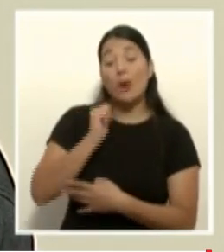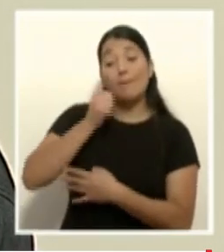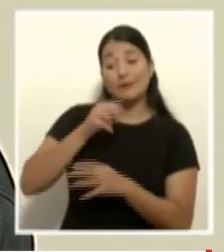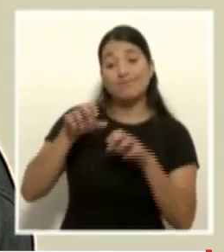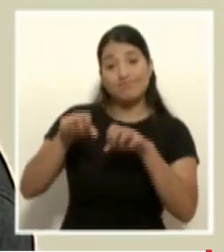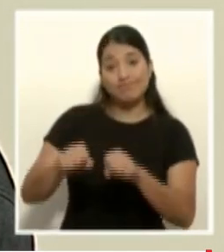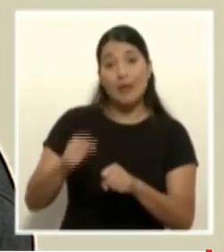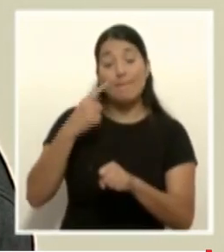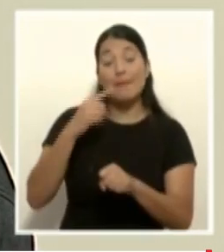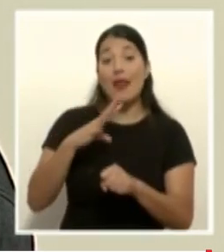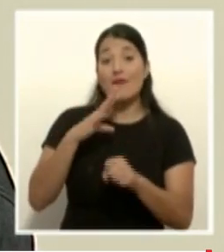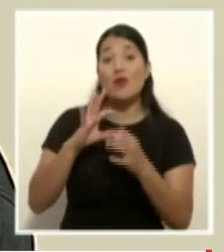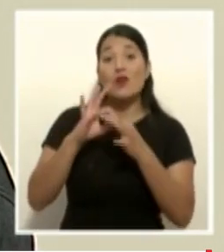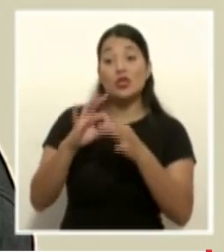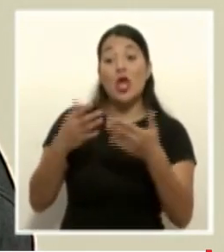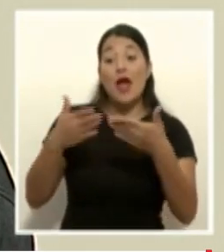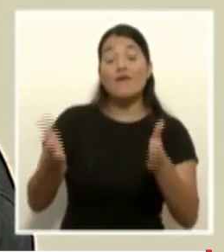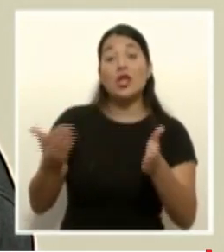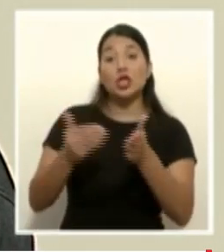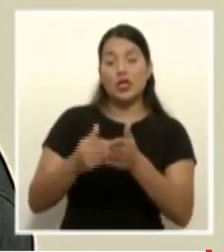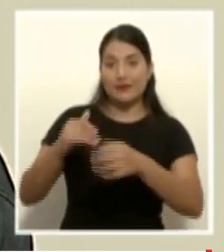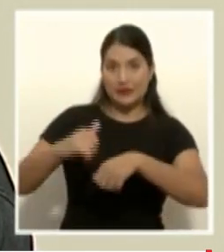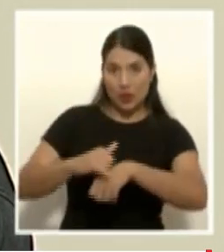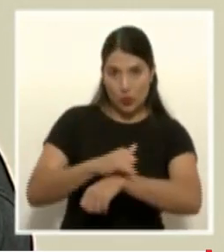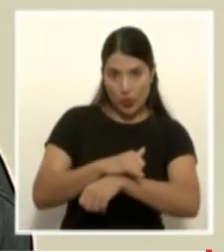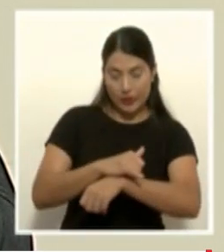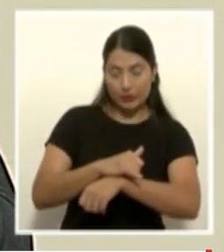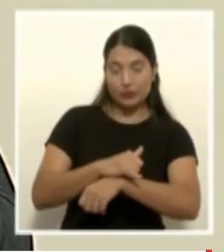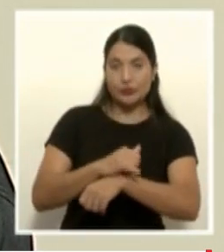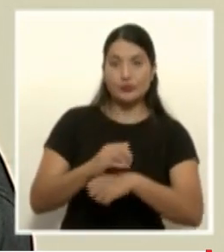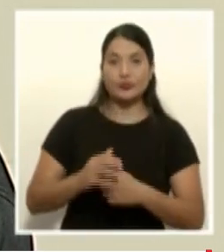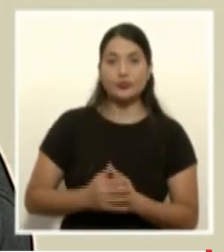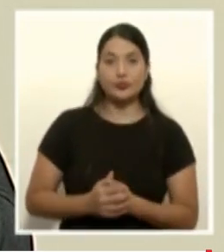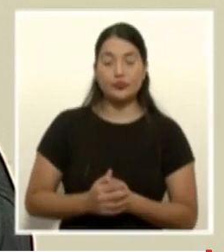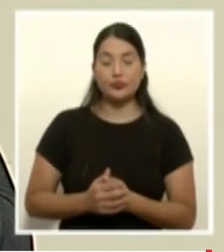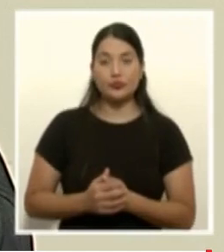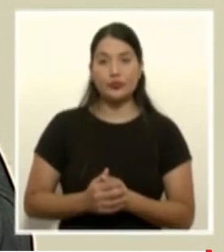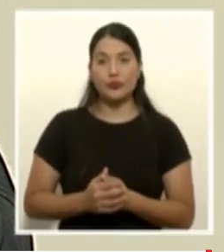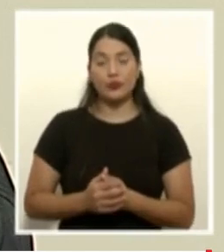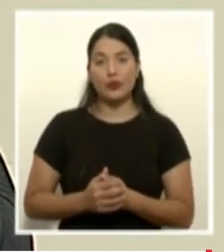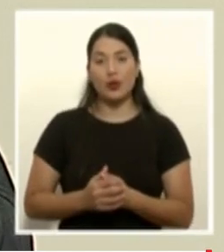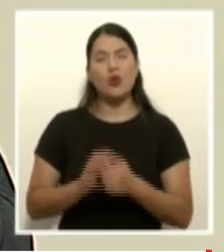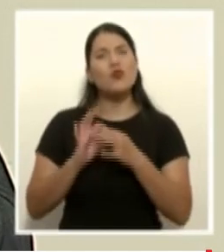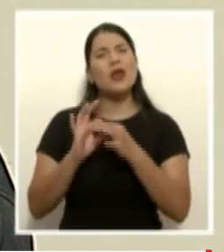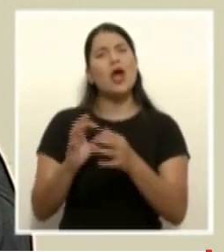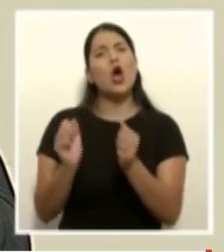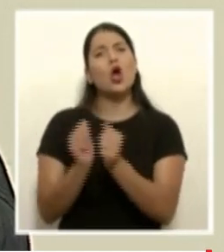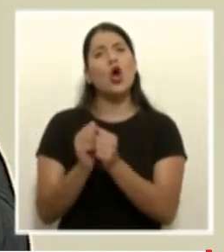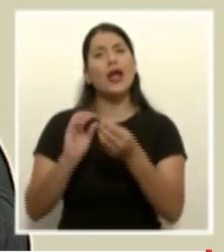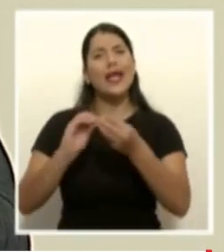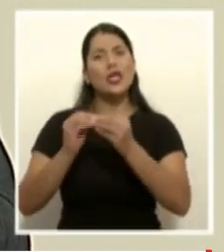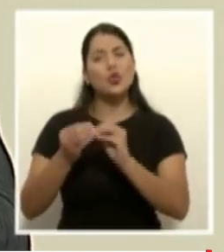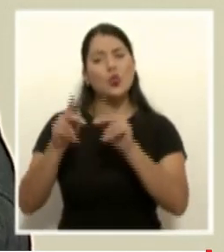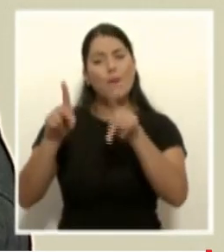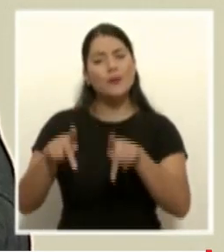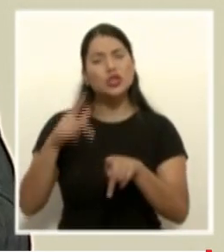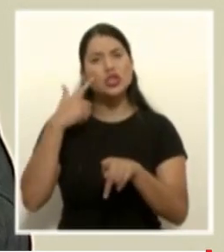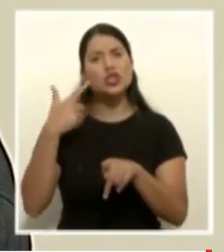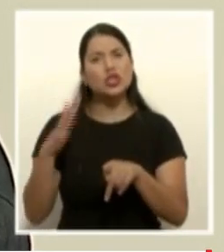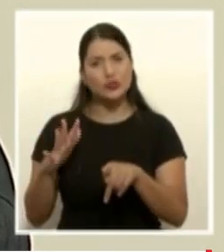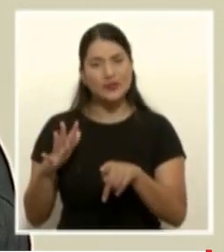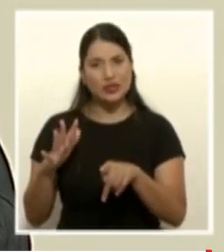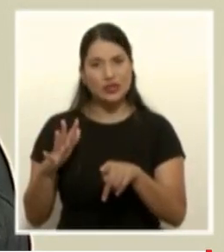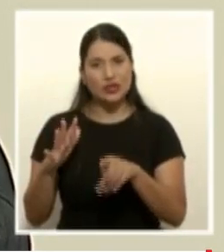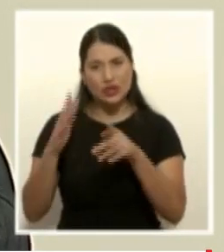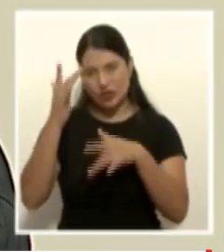asunto de reapertura de aeropuertos. Y Con respecto al número de sospechosos, es un dato